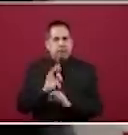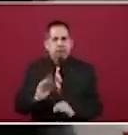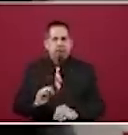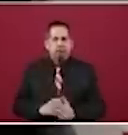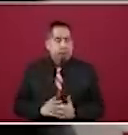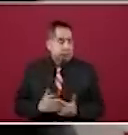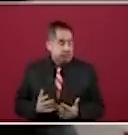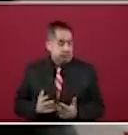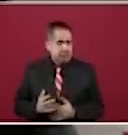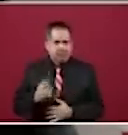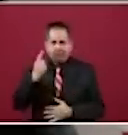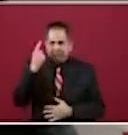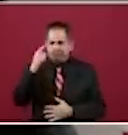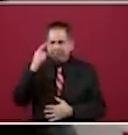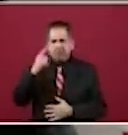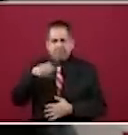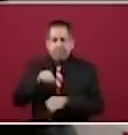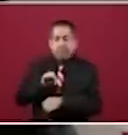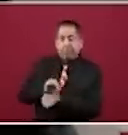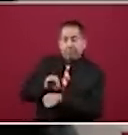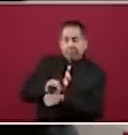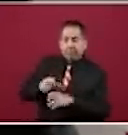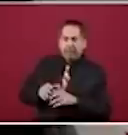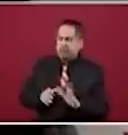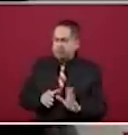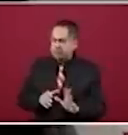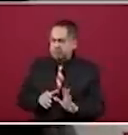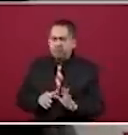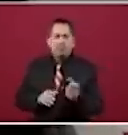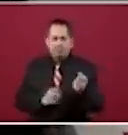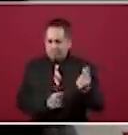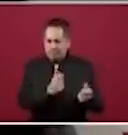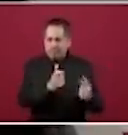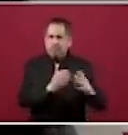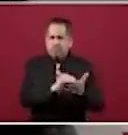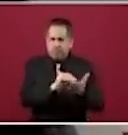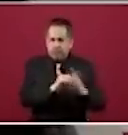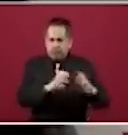Entonces, ¿para qué la tutela? Todavía hay algunos,